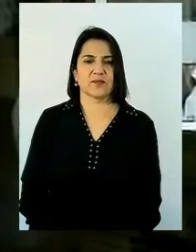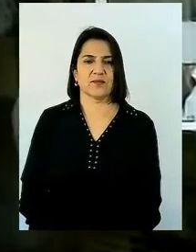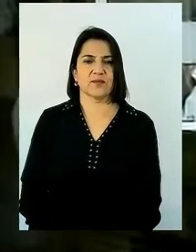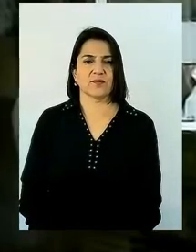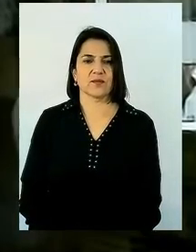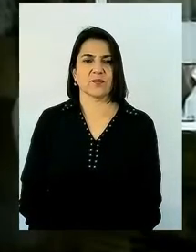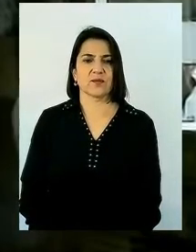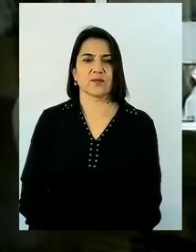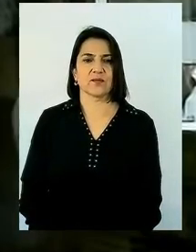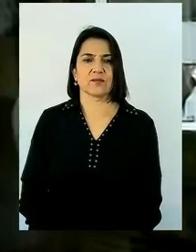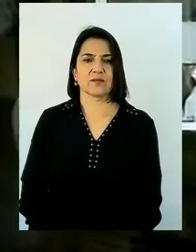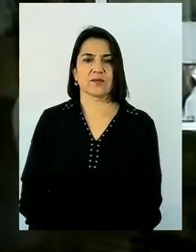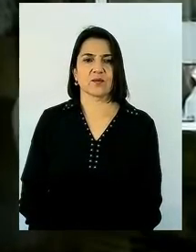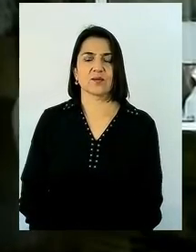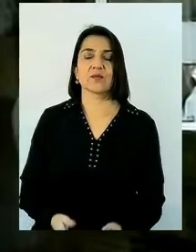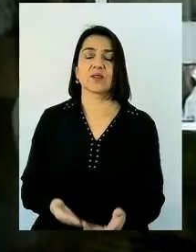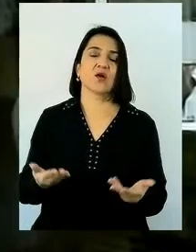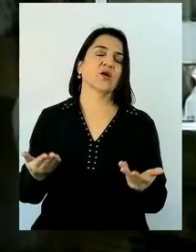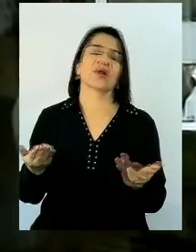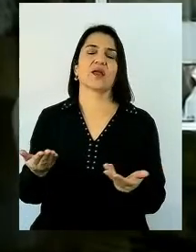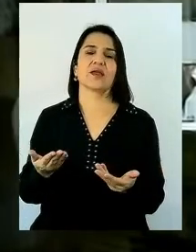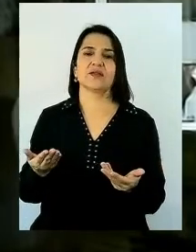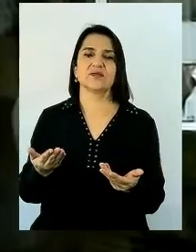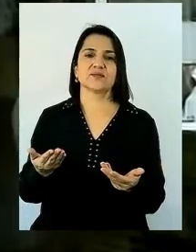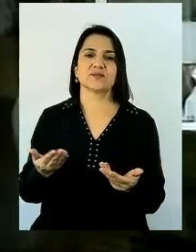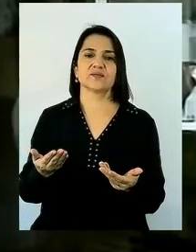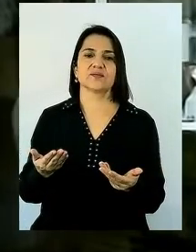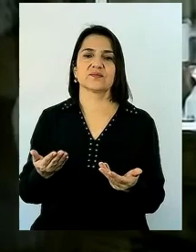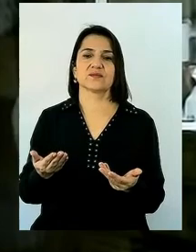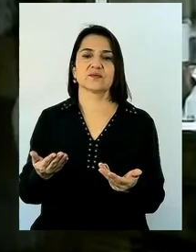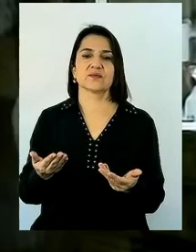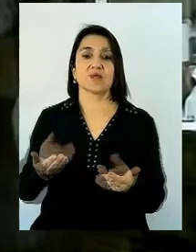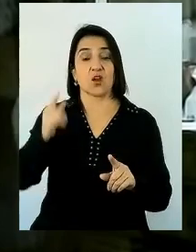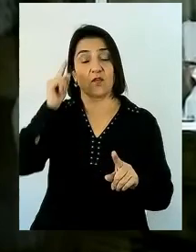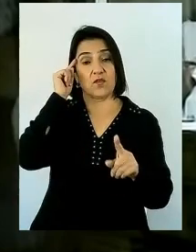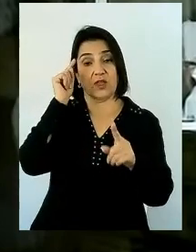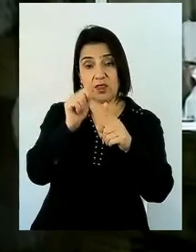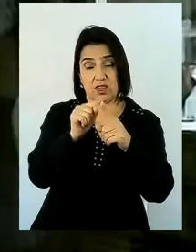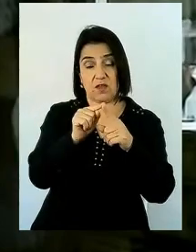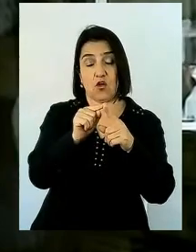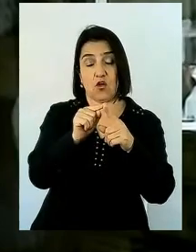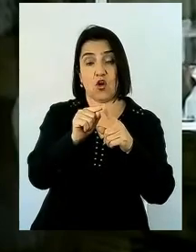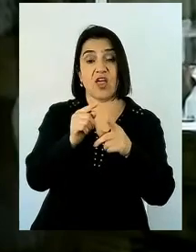ser los objetivos de este derecho es que